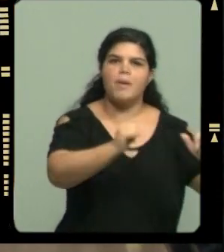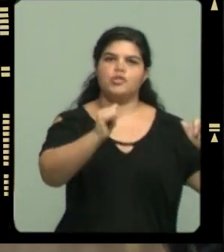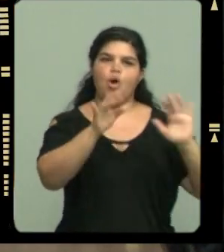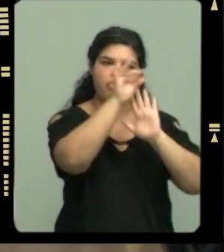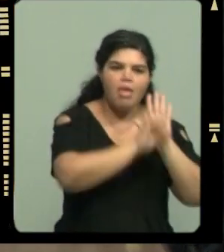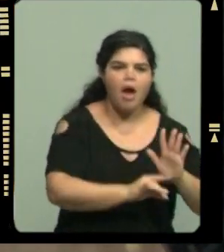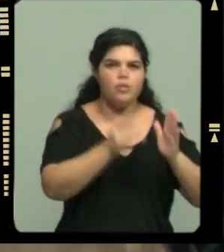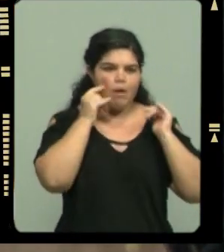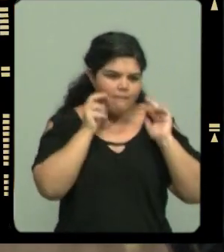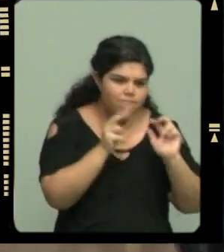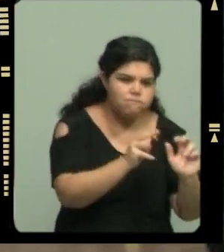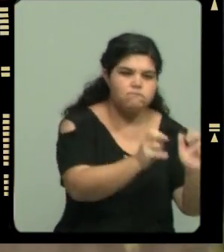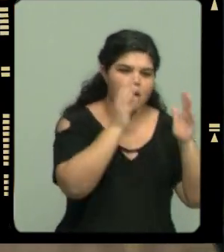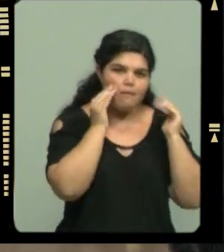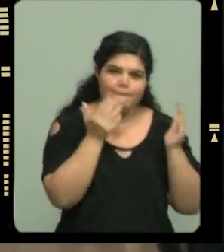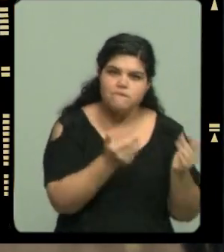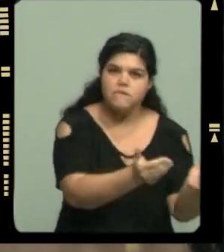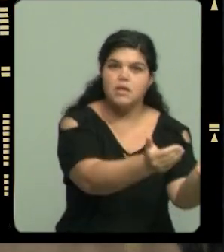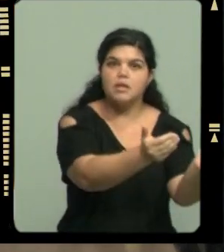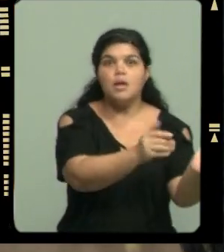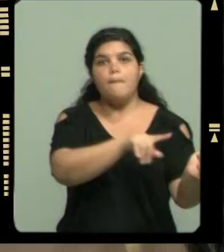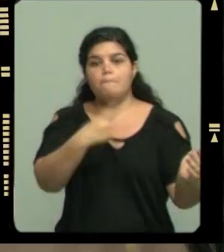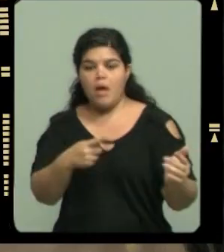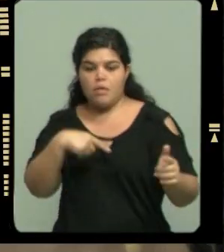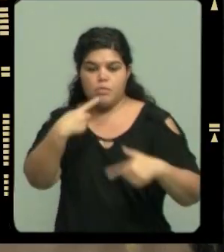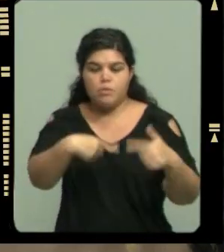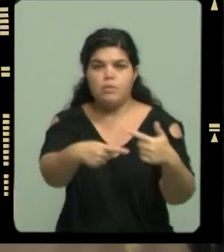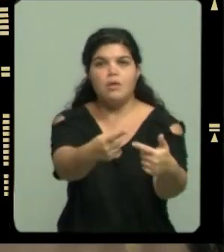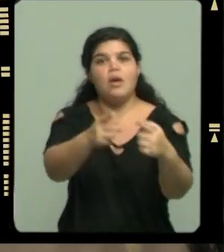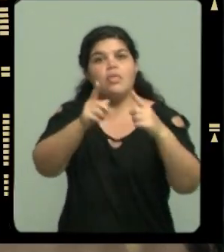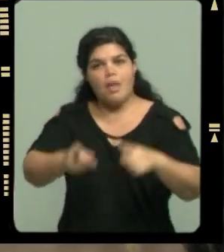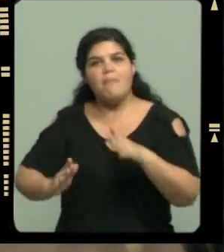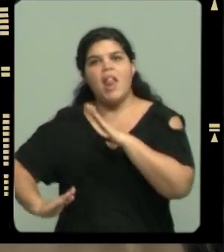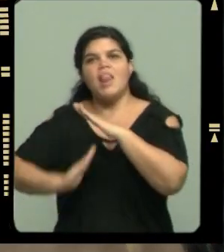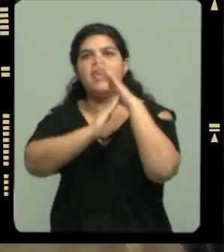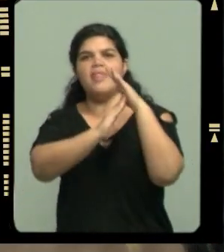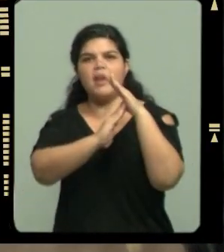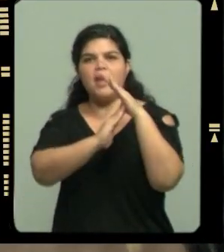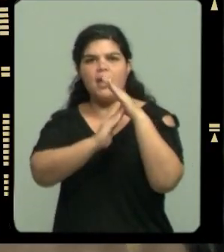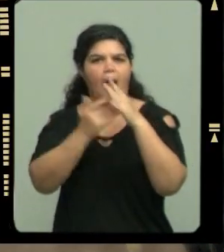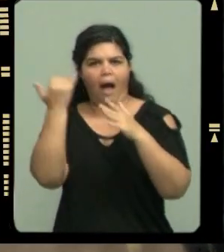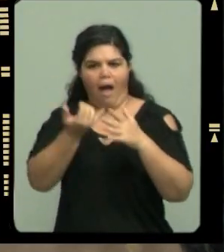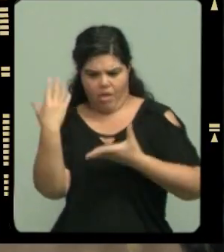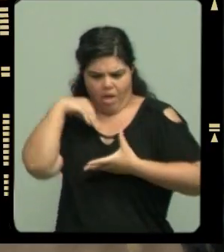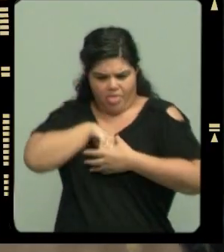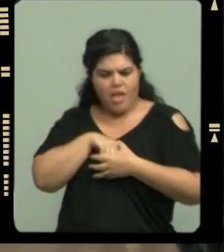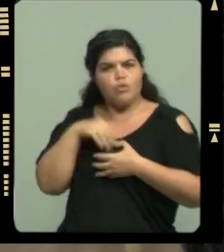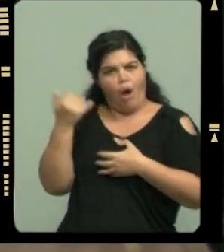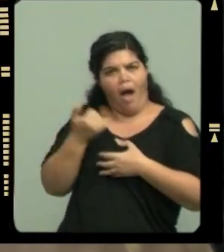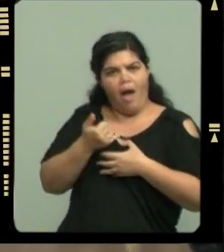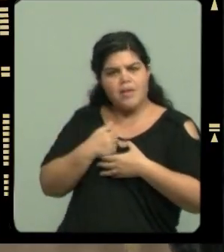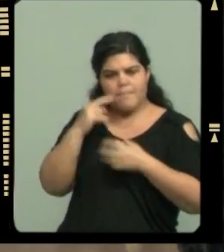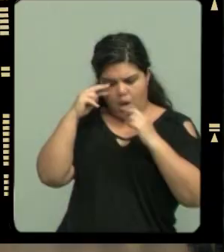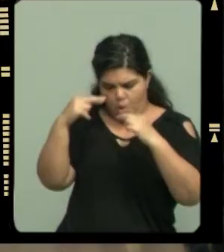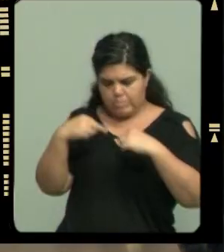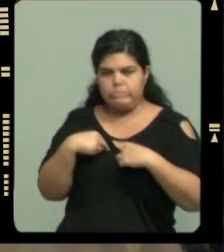adquiere las habilidades para trabajar en equipo, para estas actividades de liderazgo que es básicamente descubrir ese líder que tiene adentro,